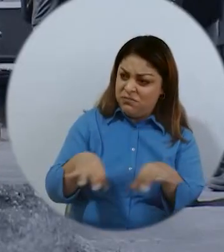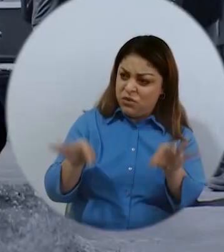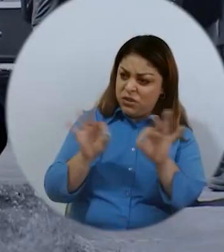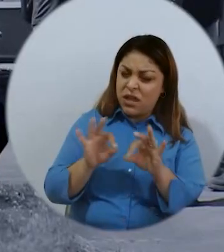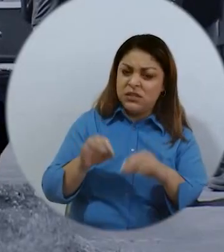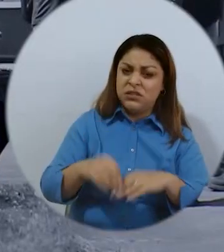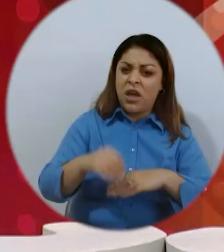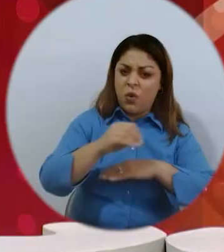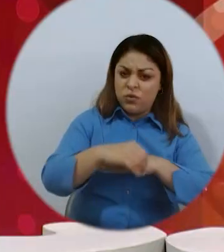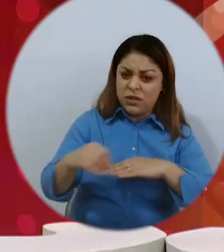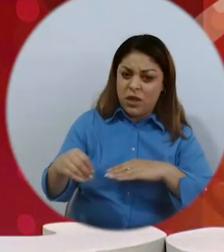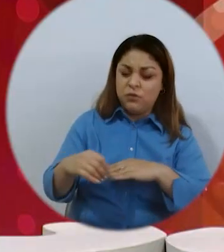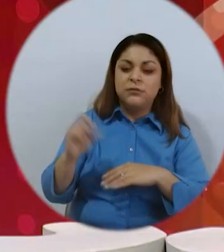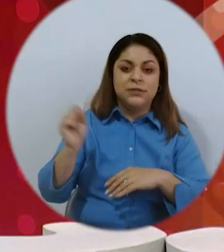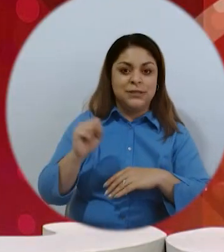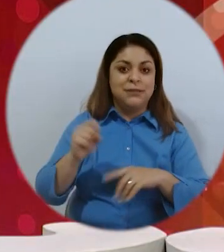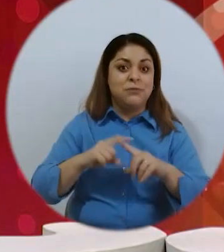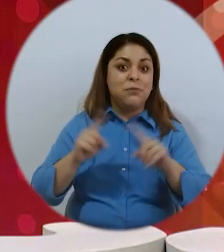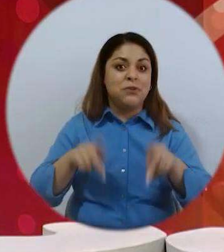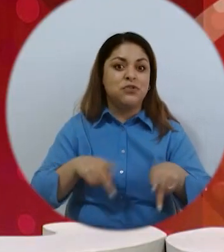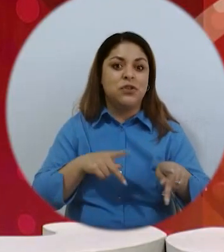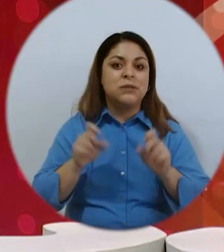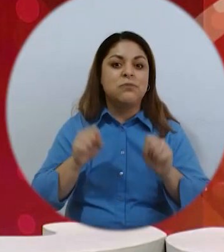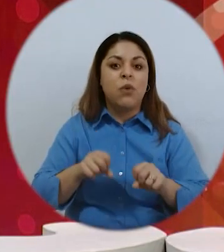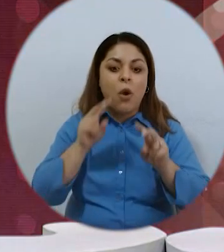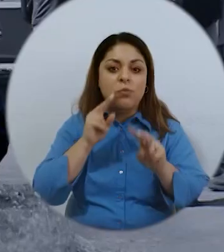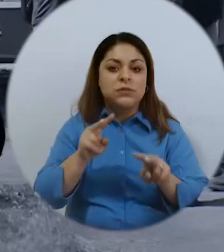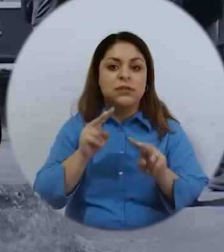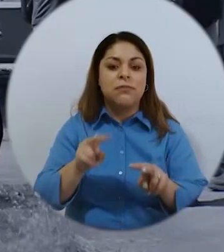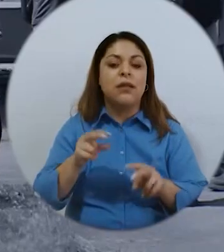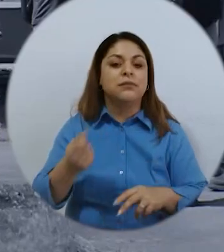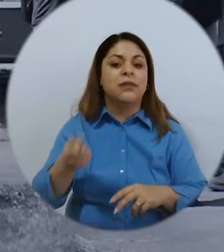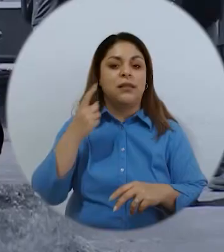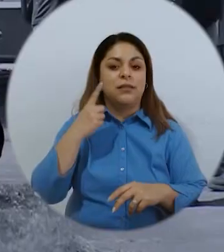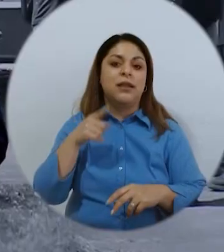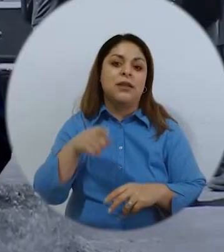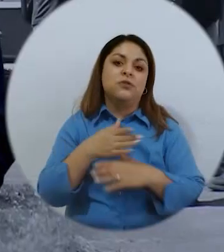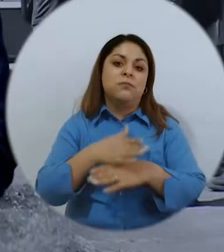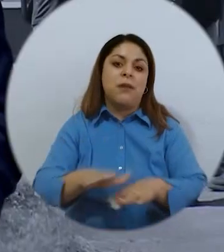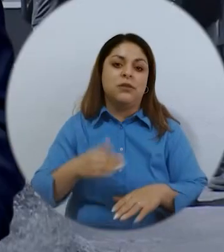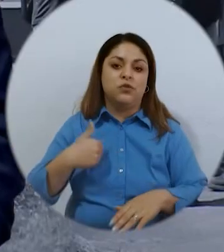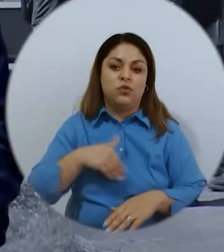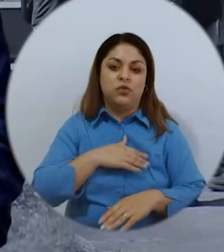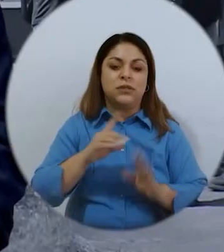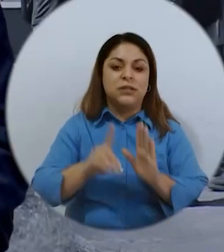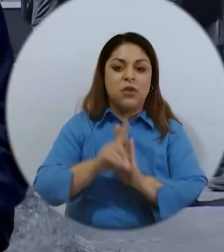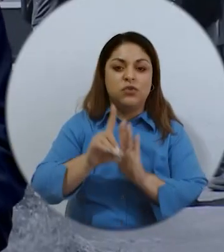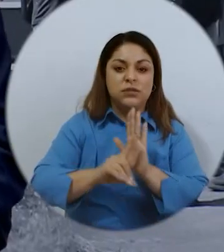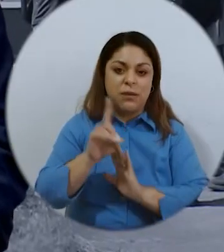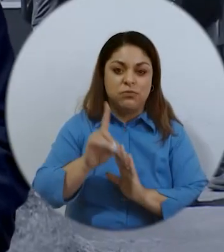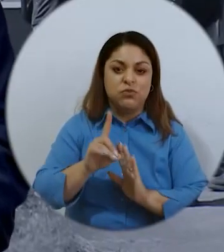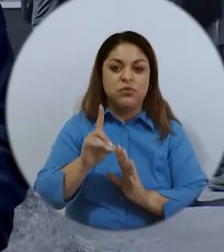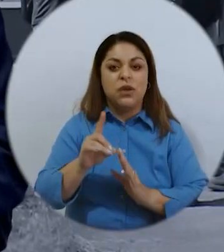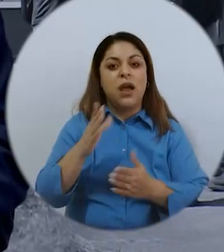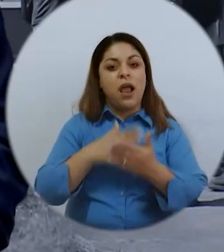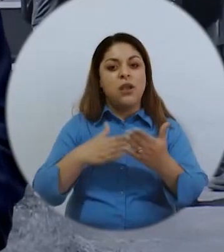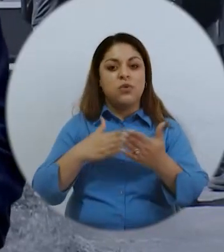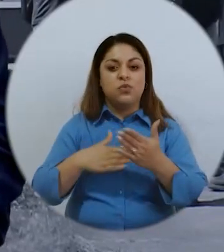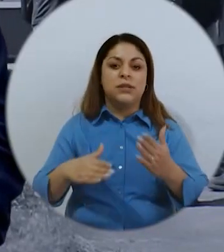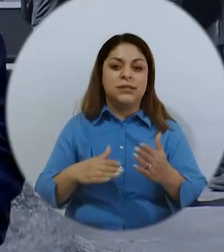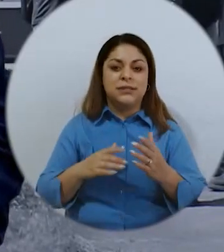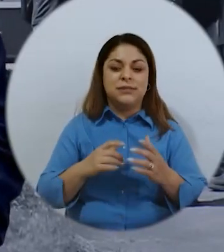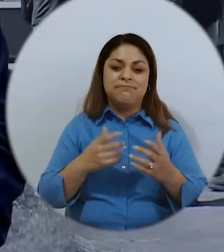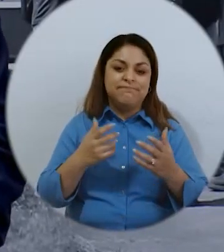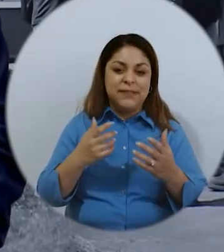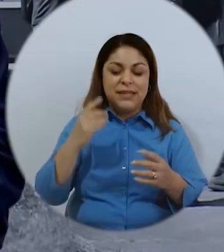la importancia del océano, pero que las personas puedan observar y entenderlo es parte de lo que hemos venido desarrollando con una serie de iniciativas